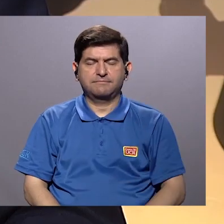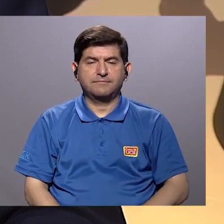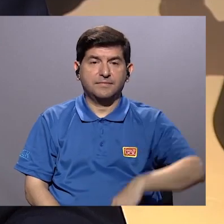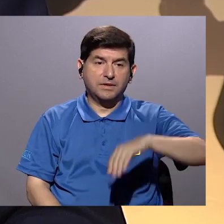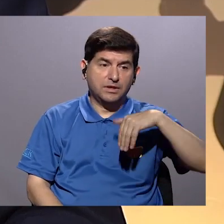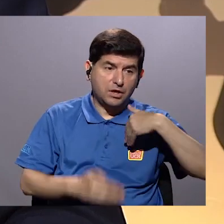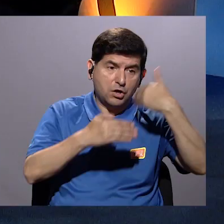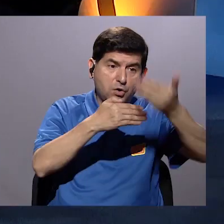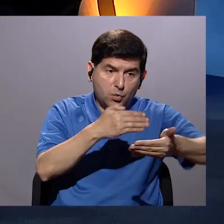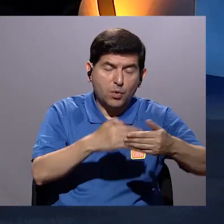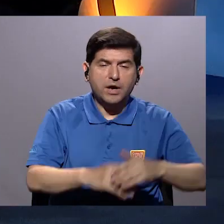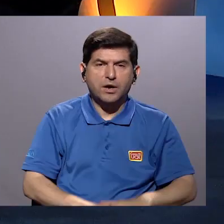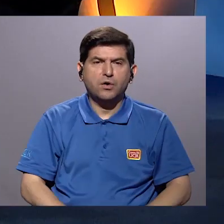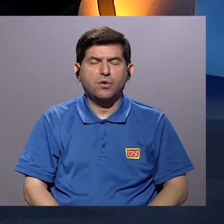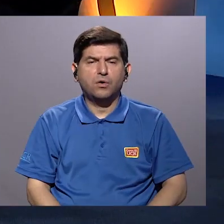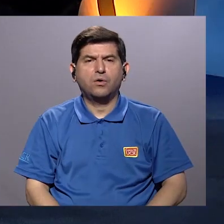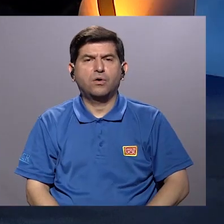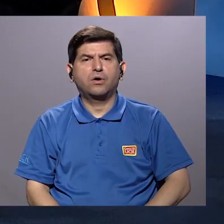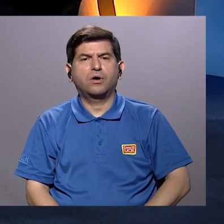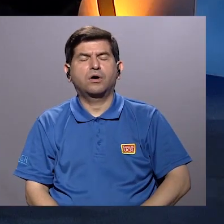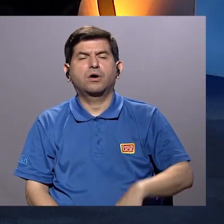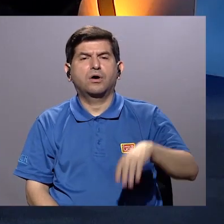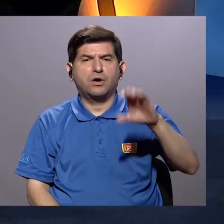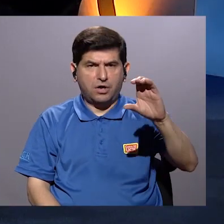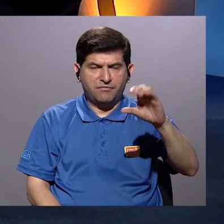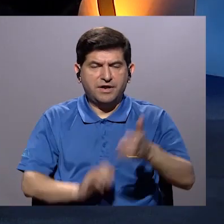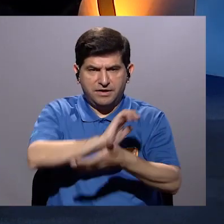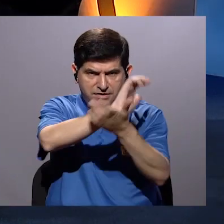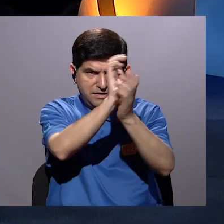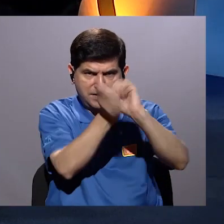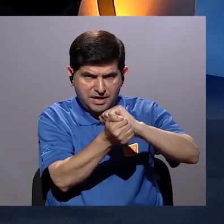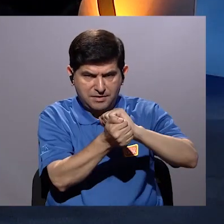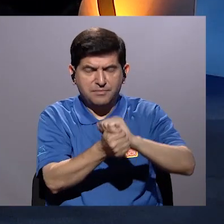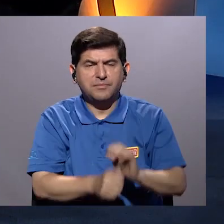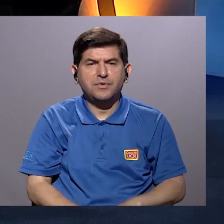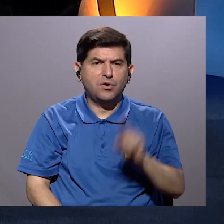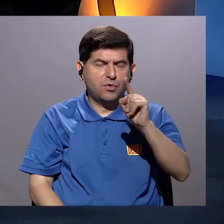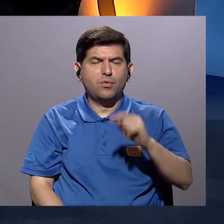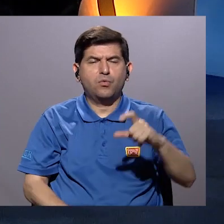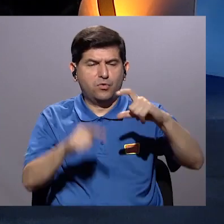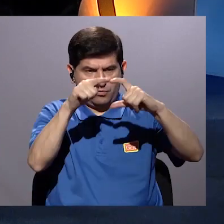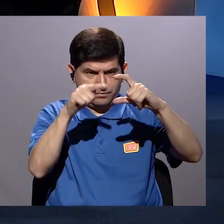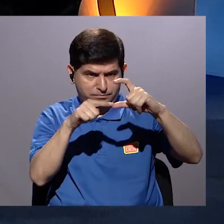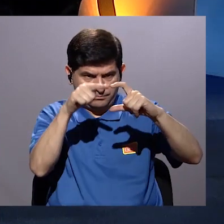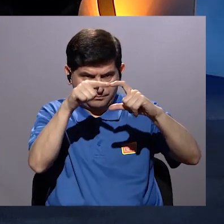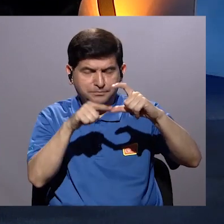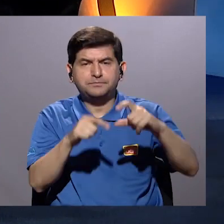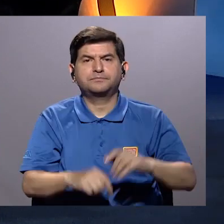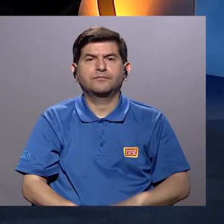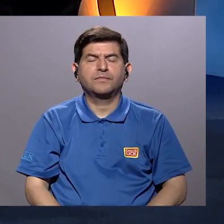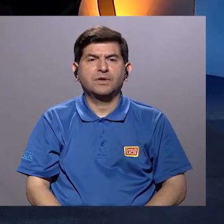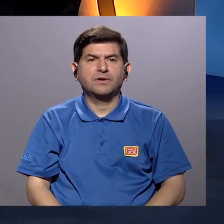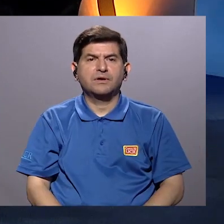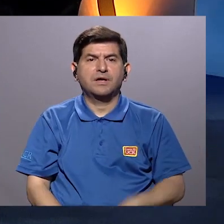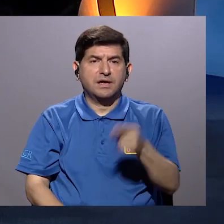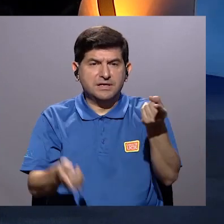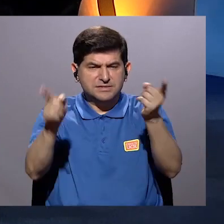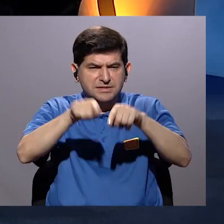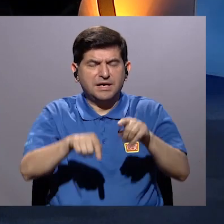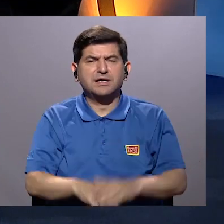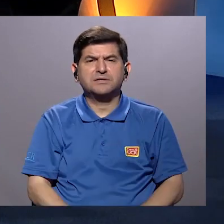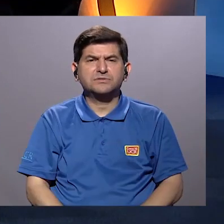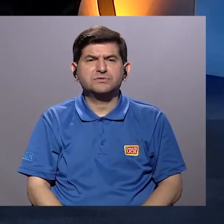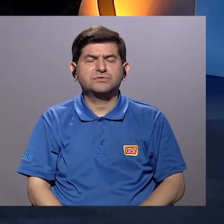vino Kobanov y cambió uno de los electrodos a óxido